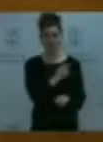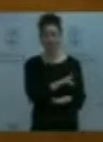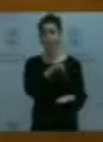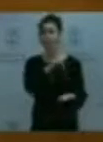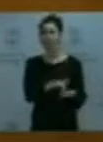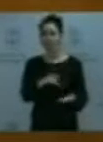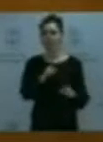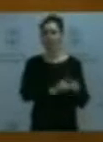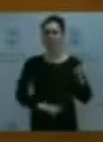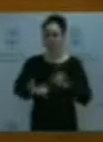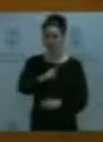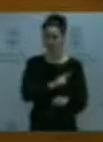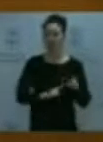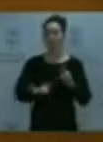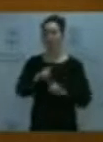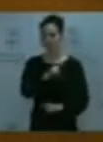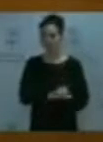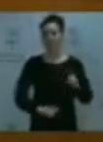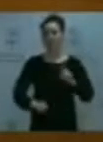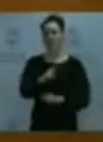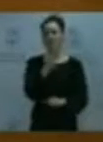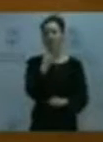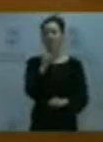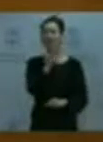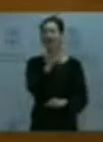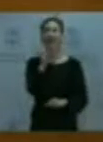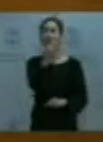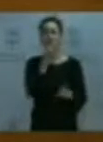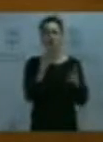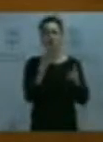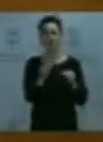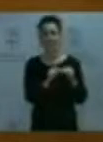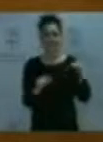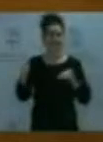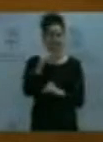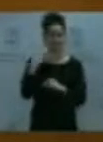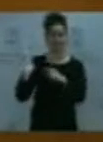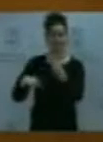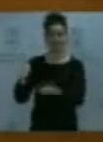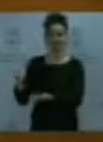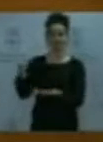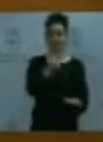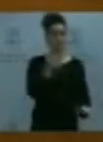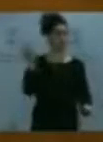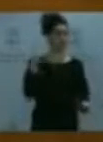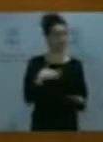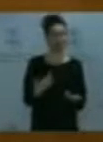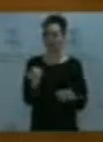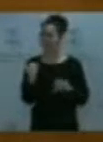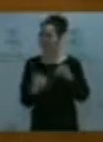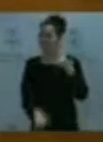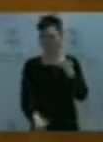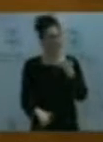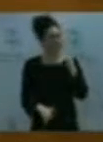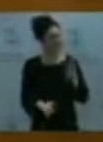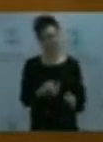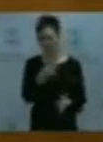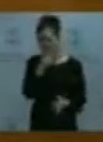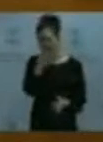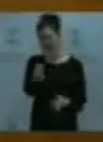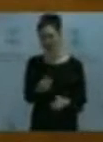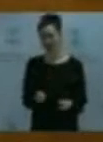había error de salto en el impuesto de sucesiones. Formará parte de la vergüenza colectiva de un Gobierno que ni